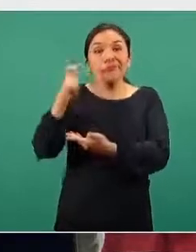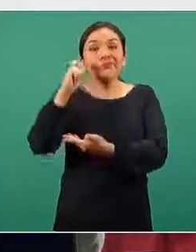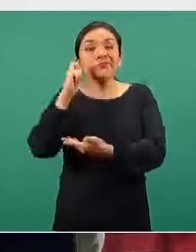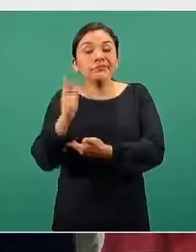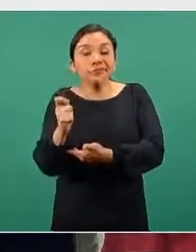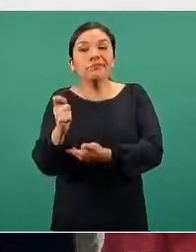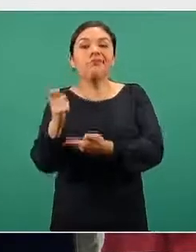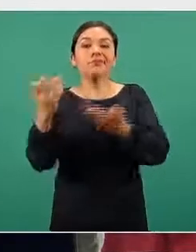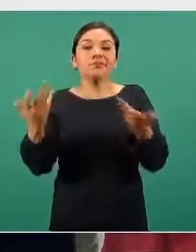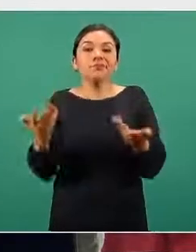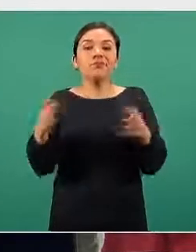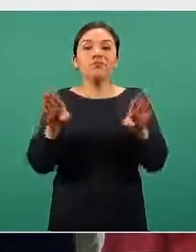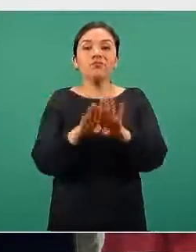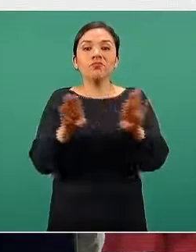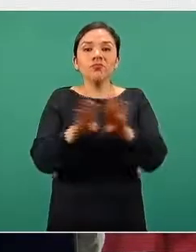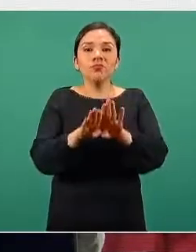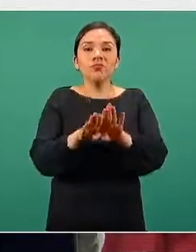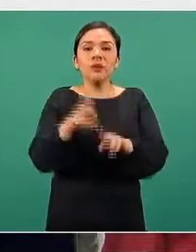esta